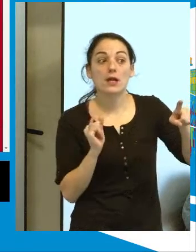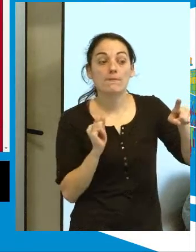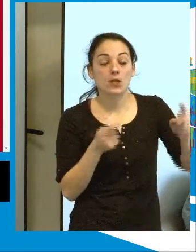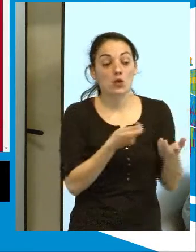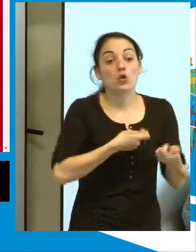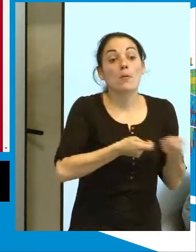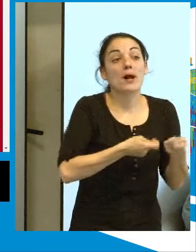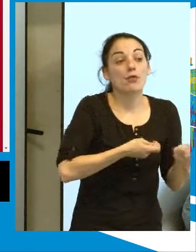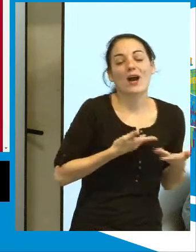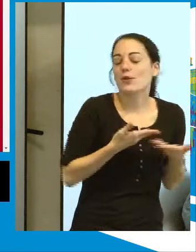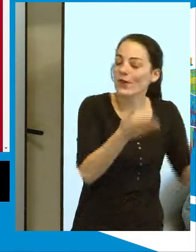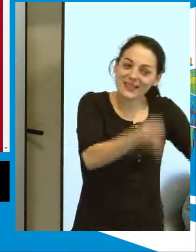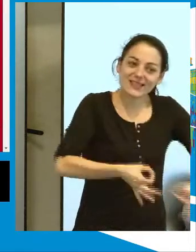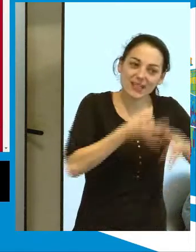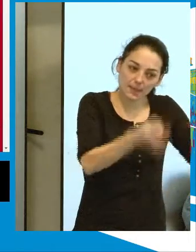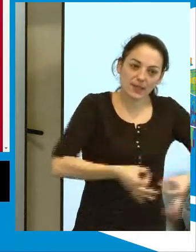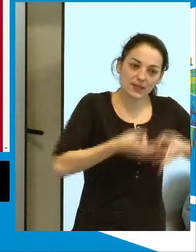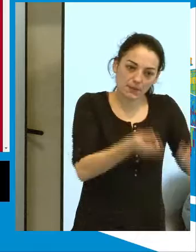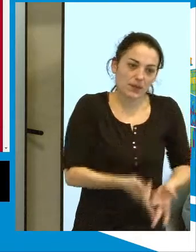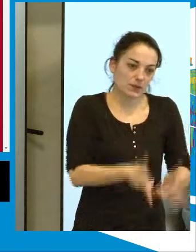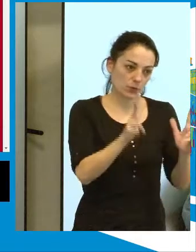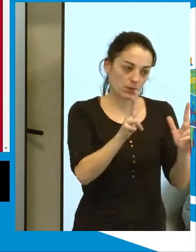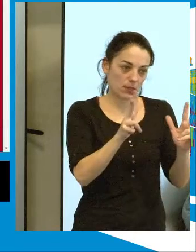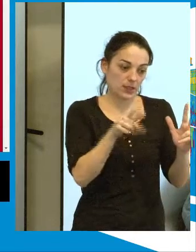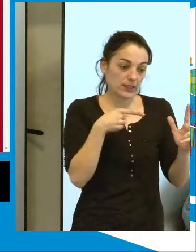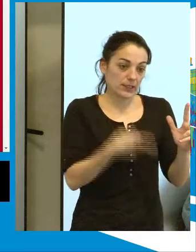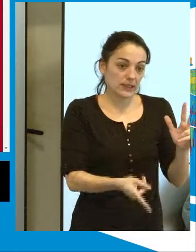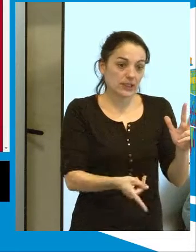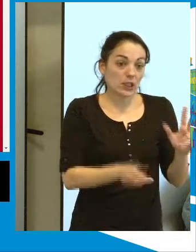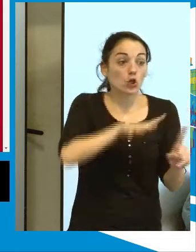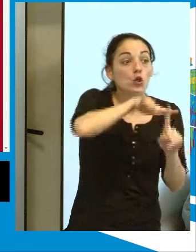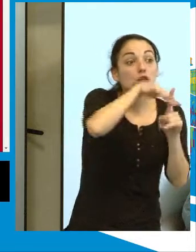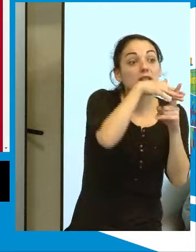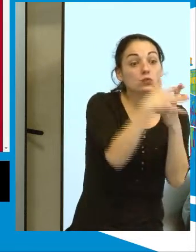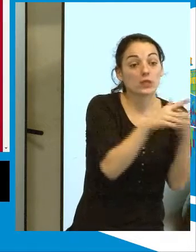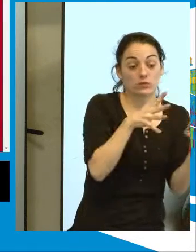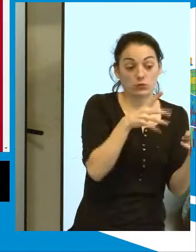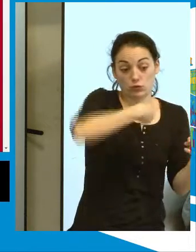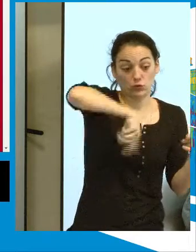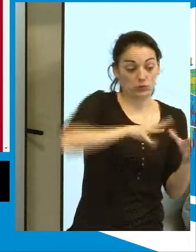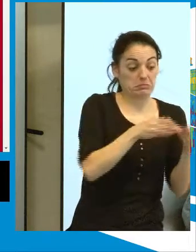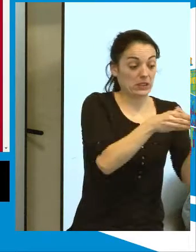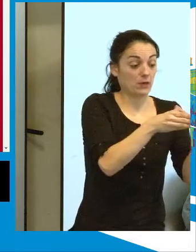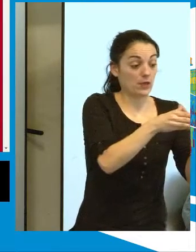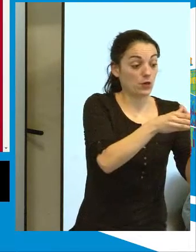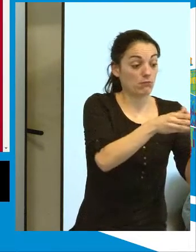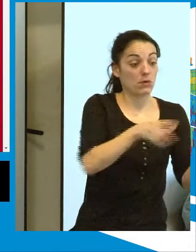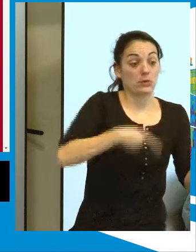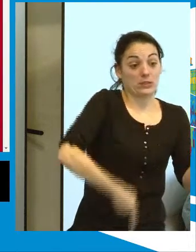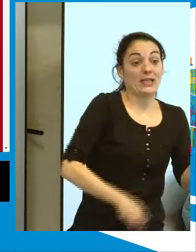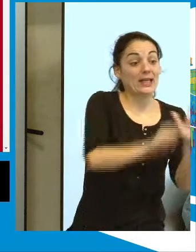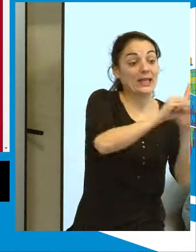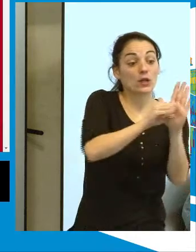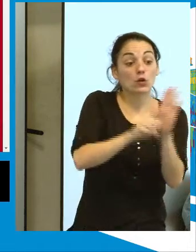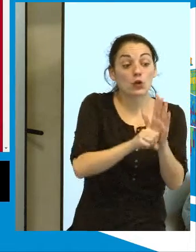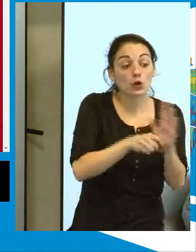disponible en todos los interfaces, el pedir ayuda, y es contextual. Ahora estamos en navegación, nos saca los comandos, en este caso los iconos,